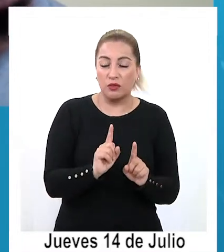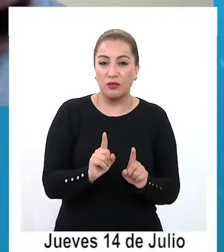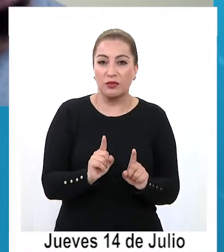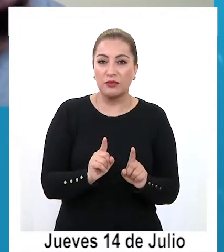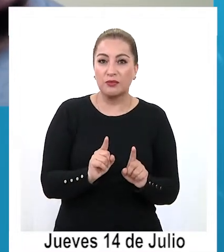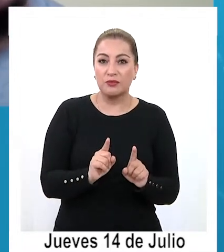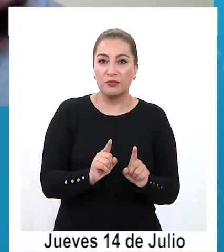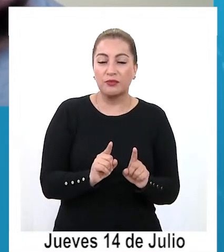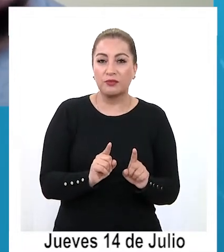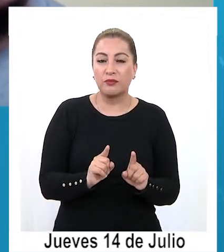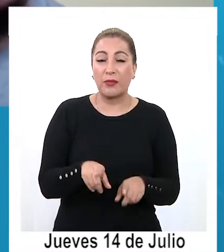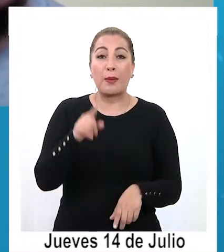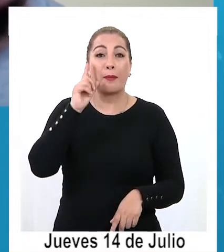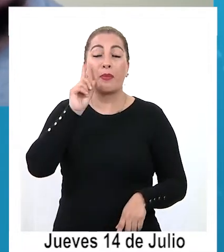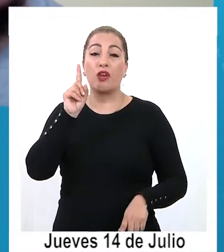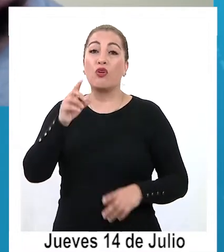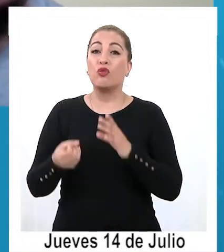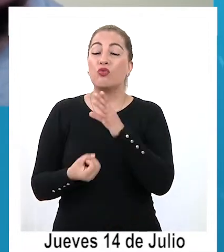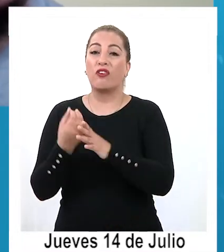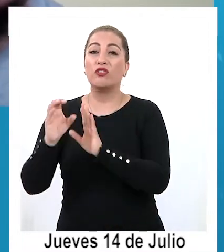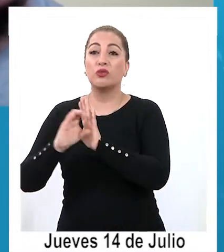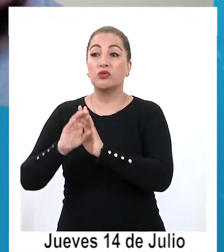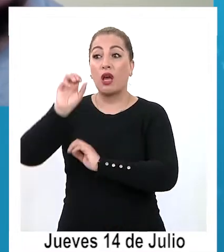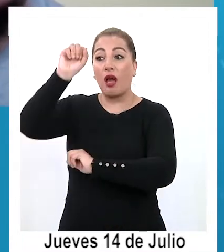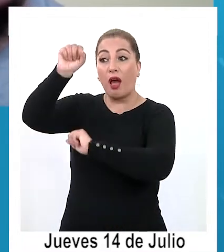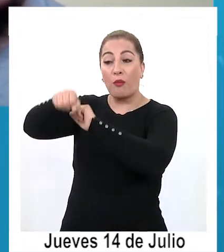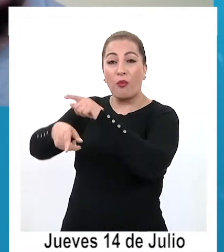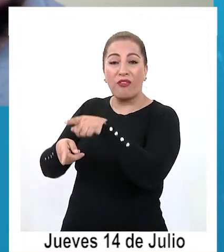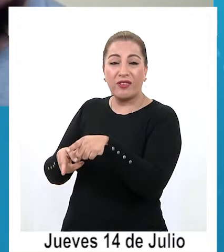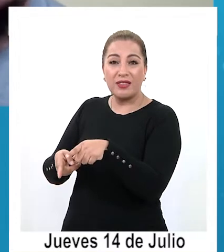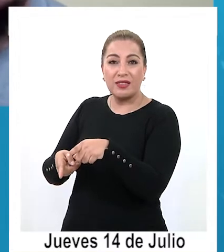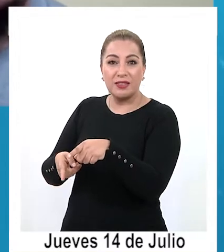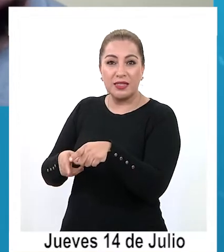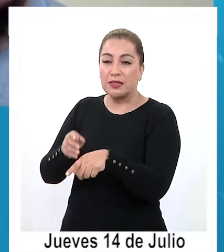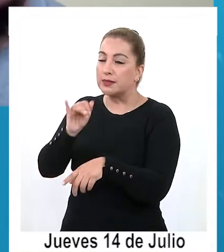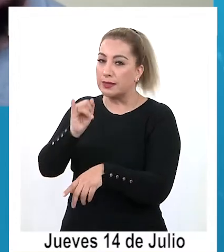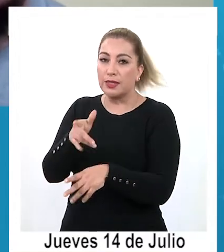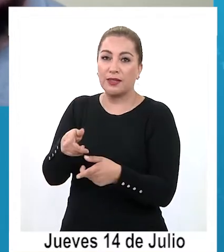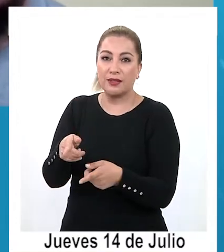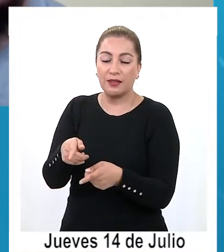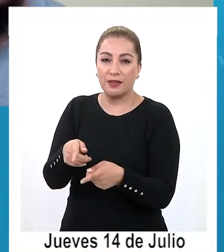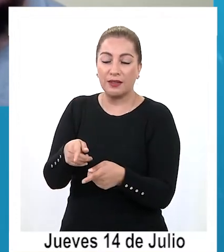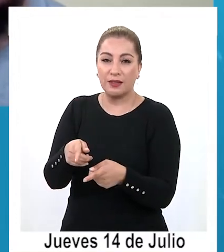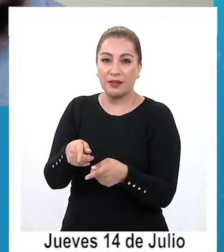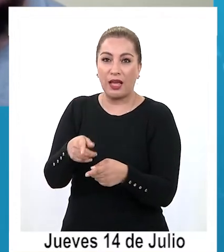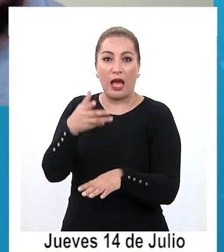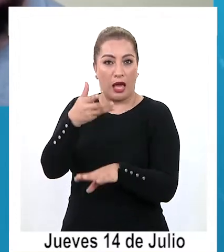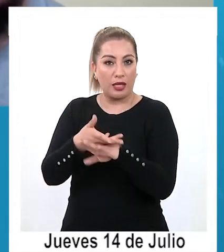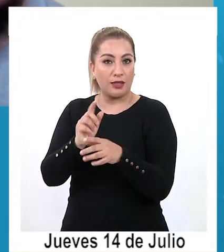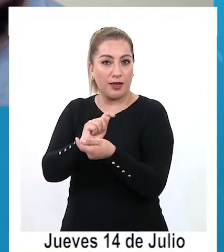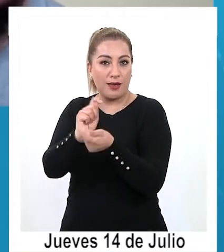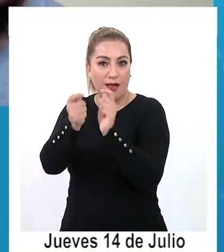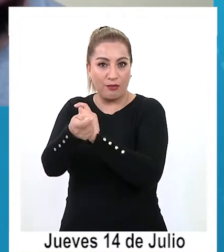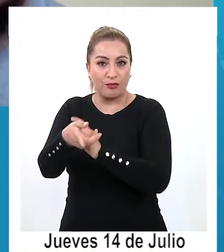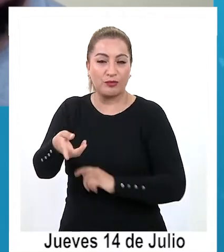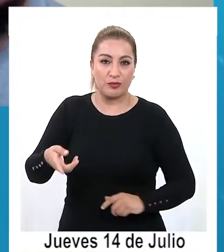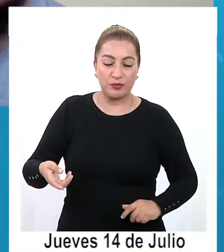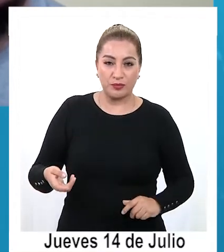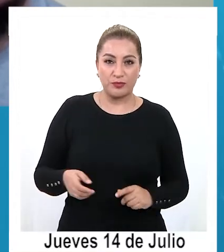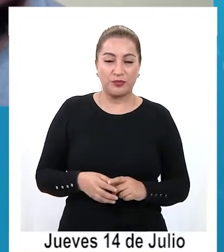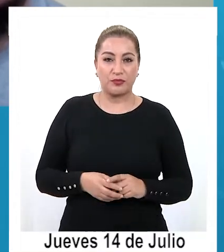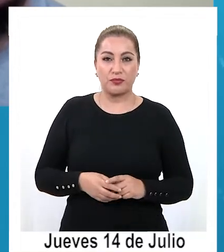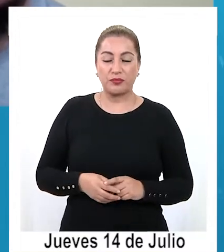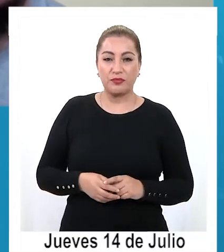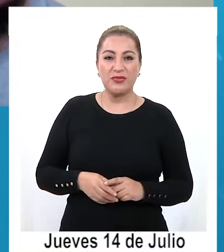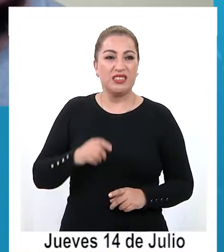esta carta fundamental nueva, esta carta fundamental nueva sí o sí va a tener cambios y no